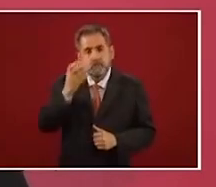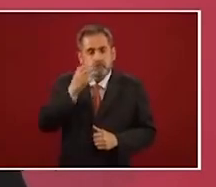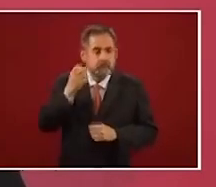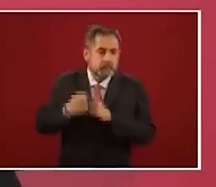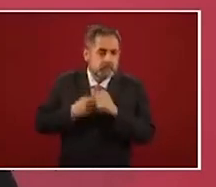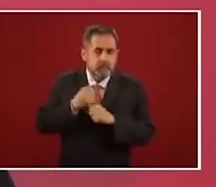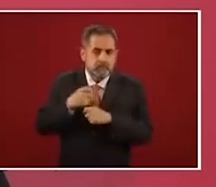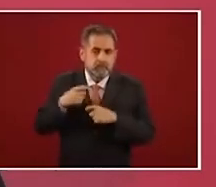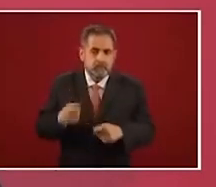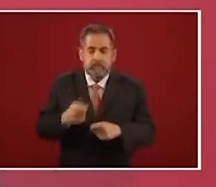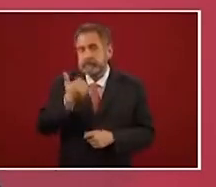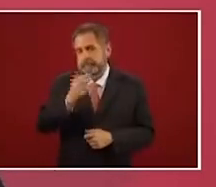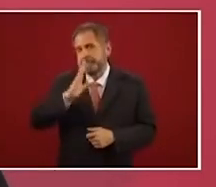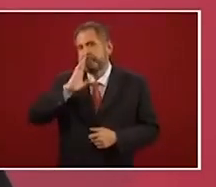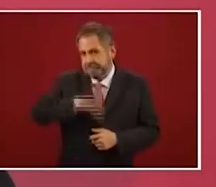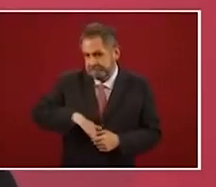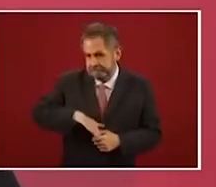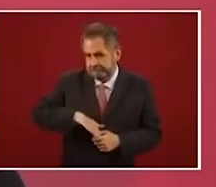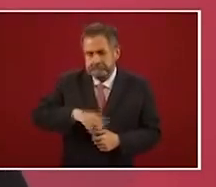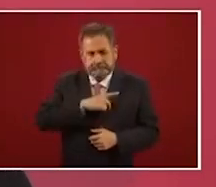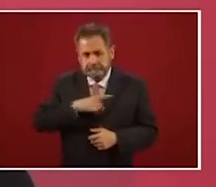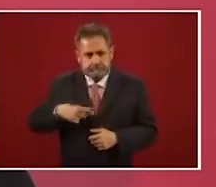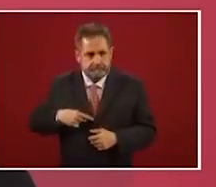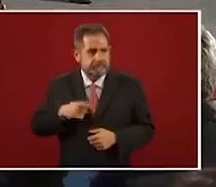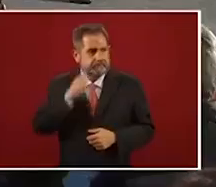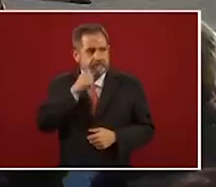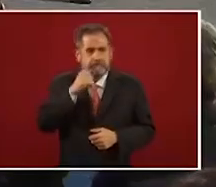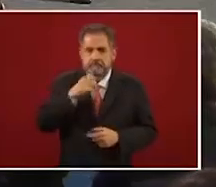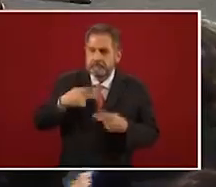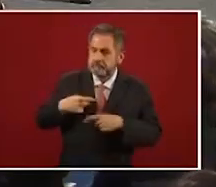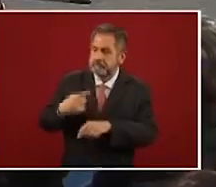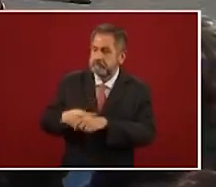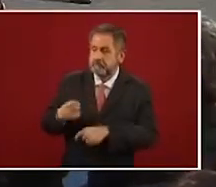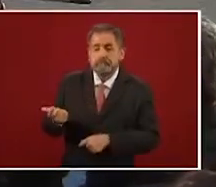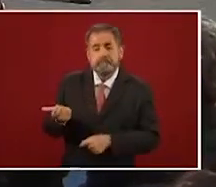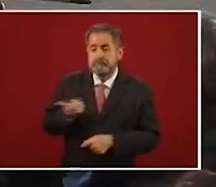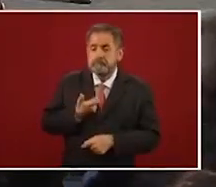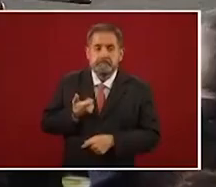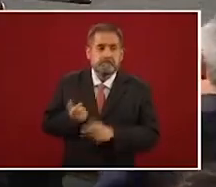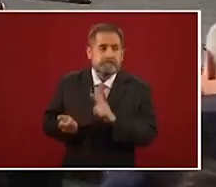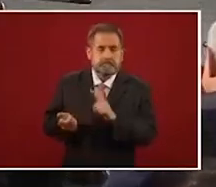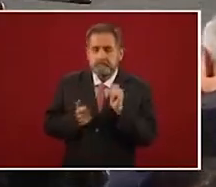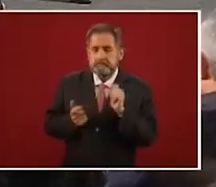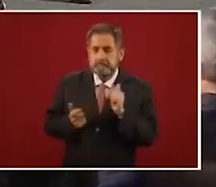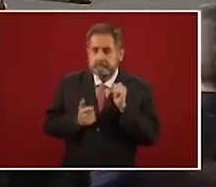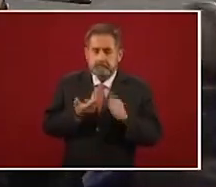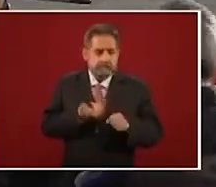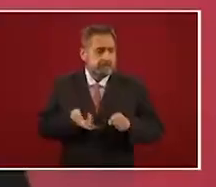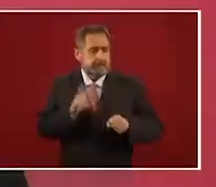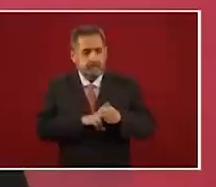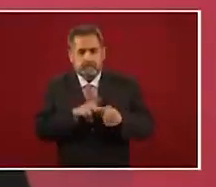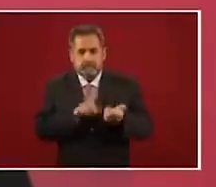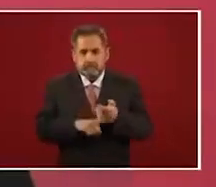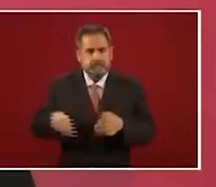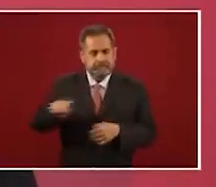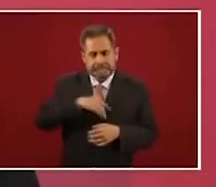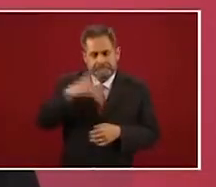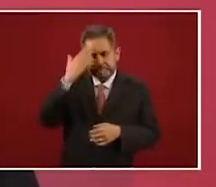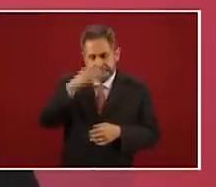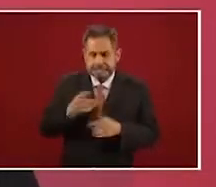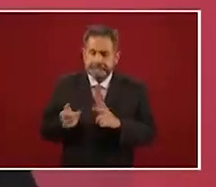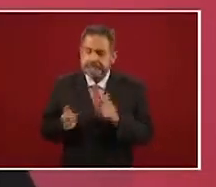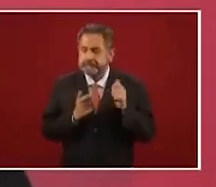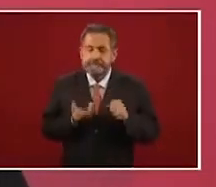Tradicionalmente e inapropiadamente, a los pacientes se les cobra, tanto hospitalizados, y ustedes lo saben perfectamente